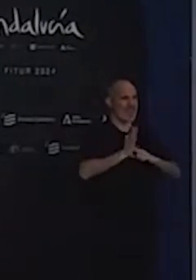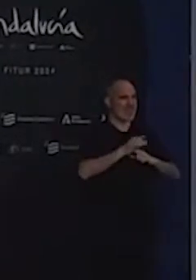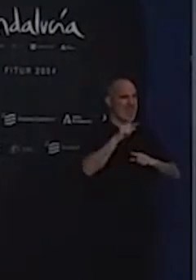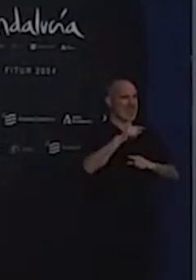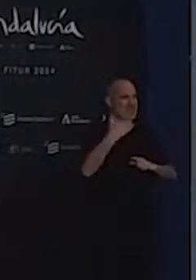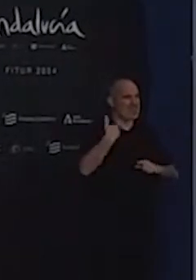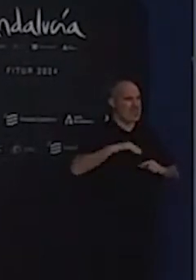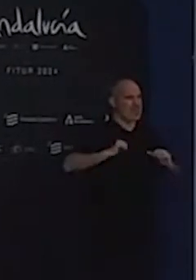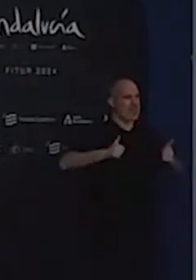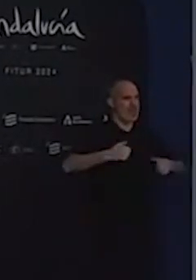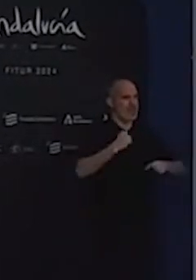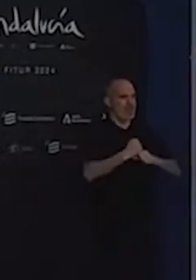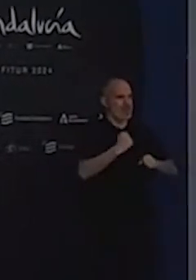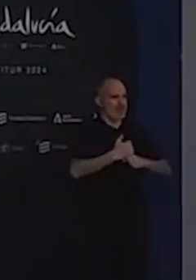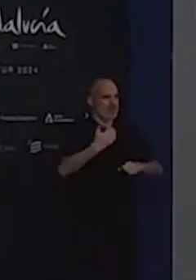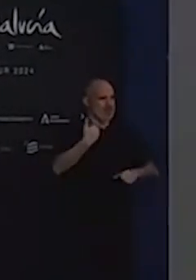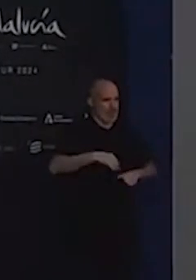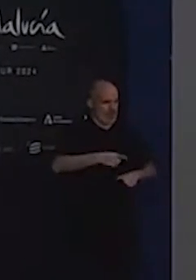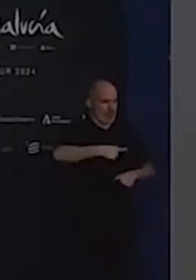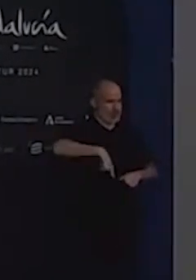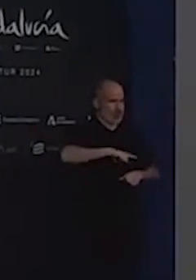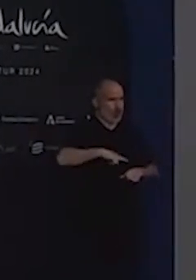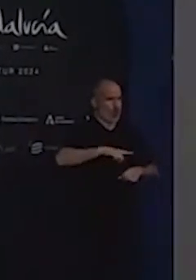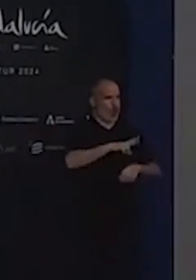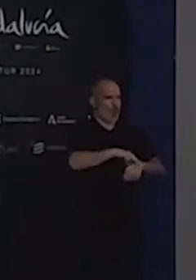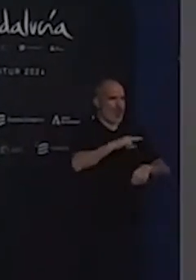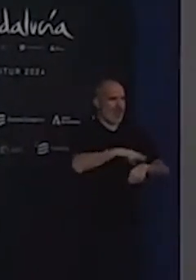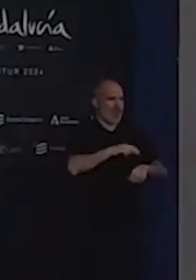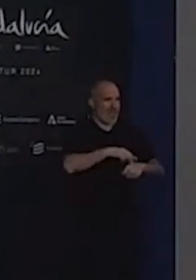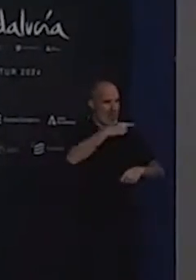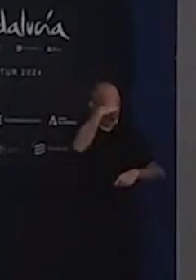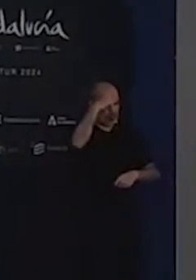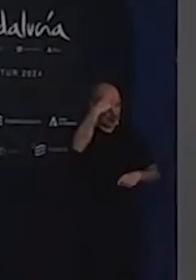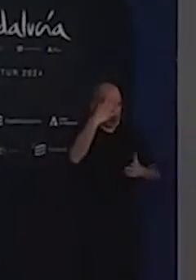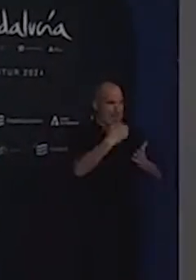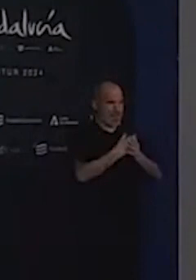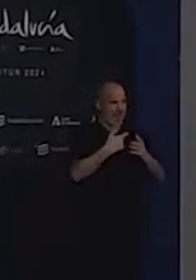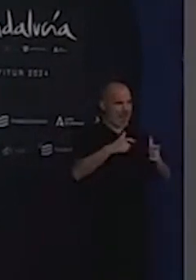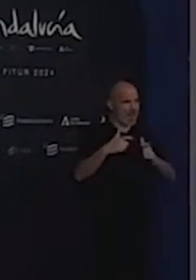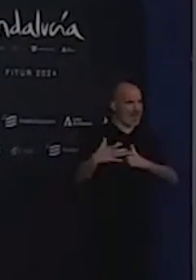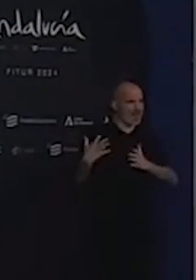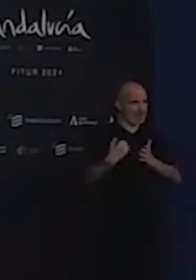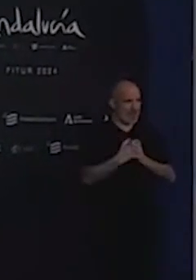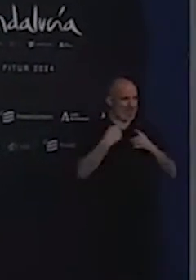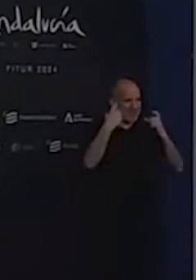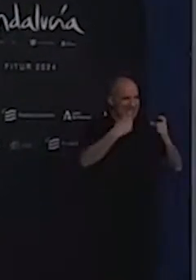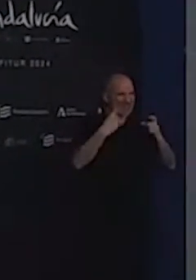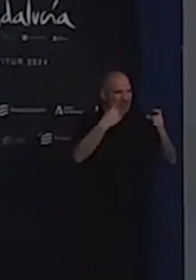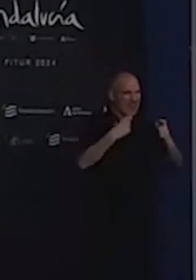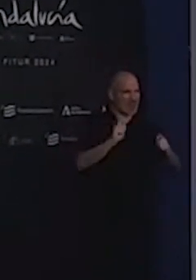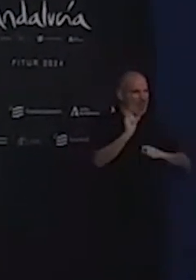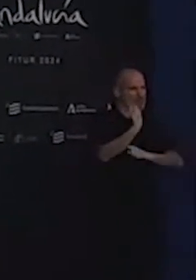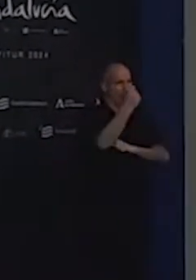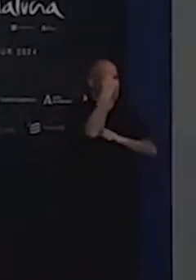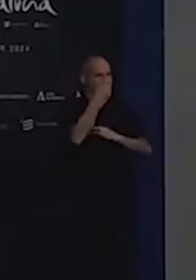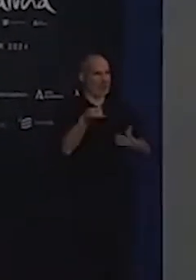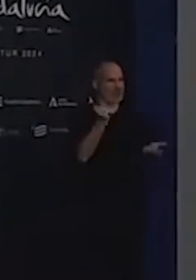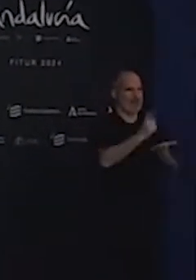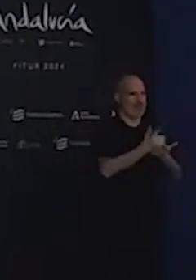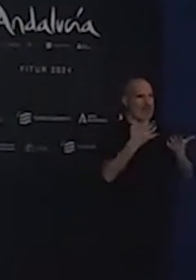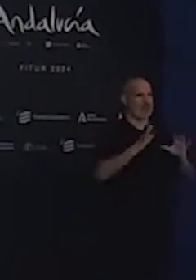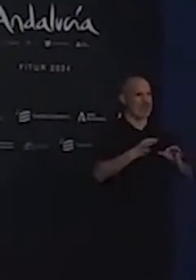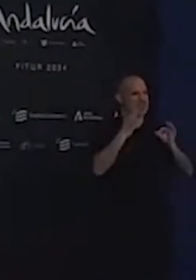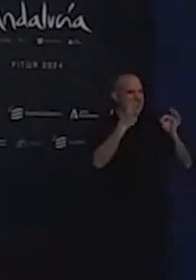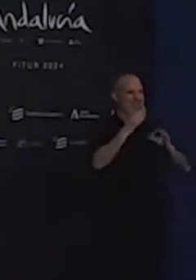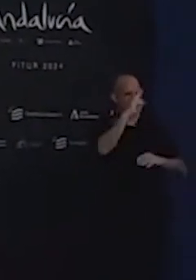ya estamos trabajando desde la Concejalía de Cultura y de todas las áreas, y que intentaremos innovar de nuevo, pero